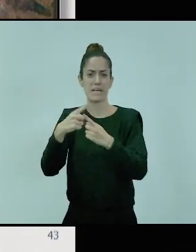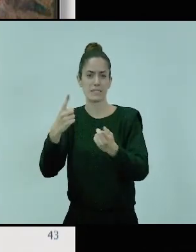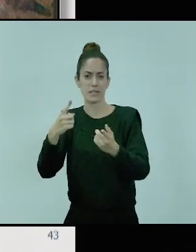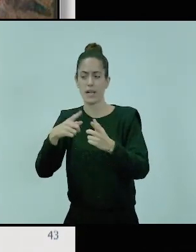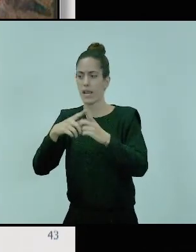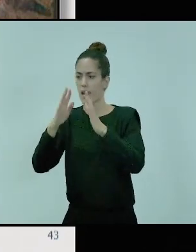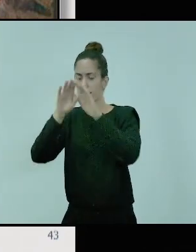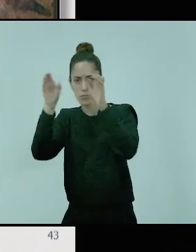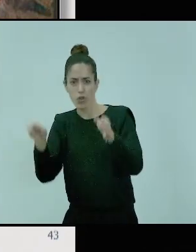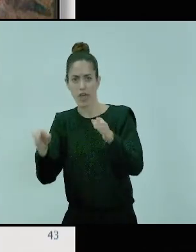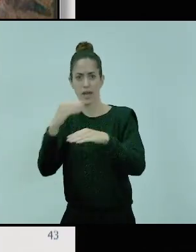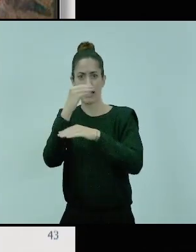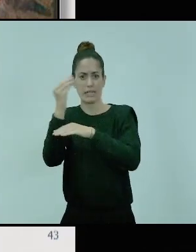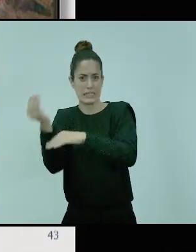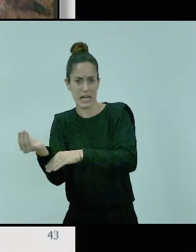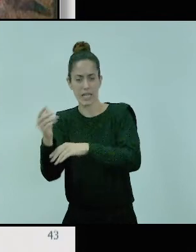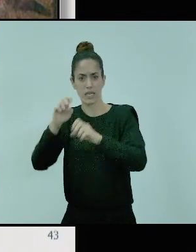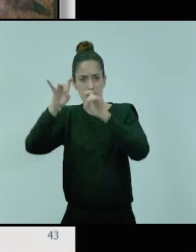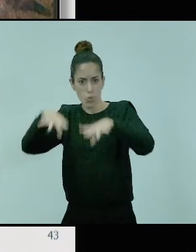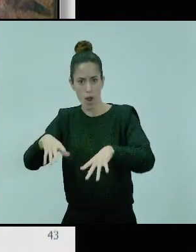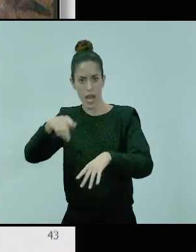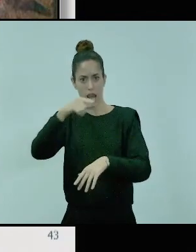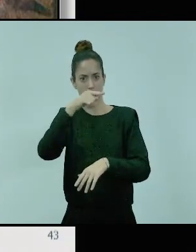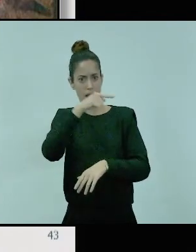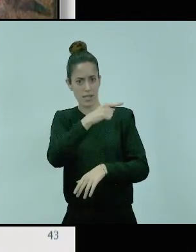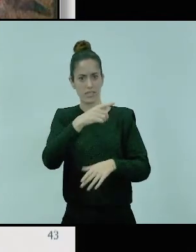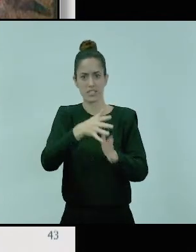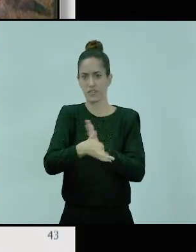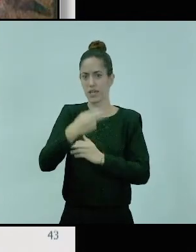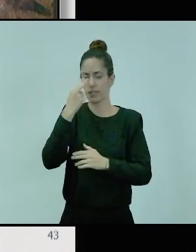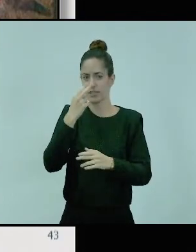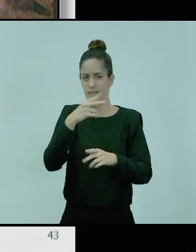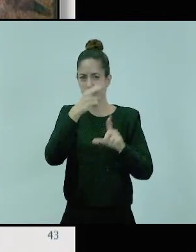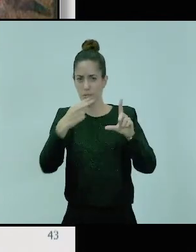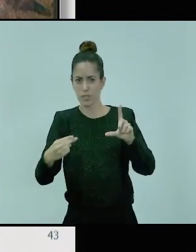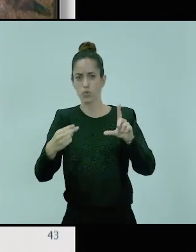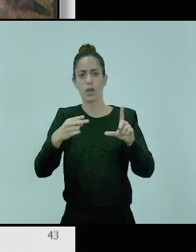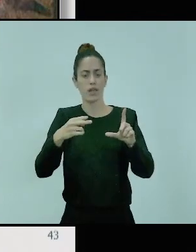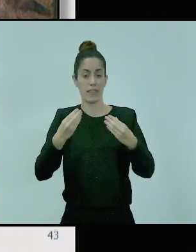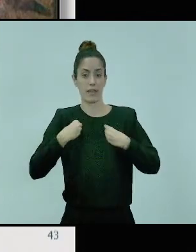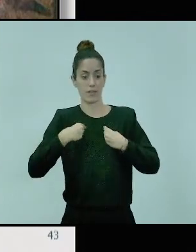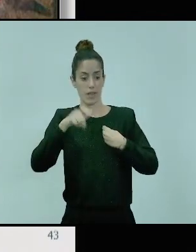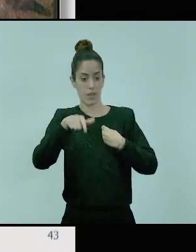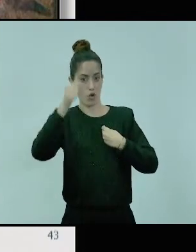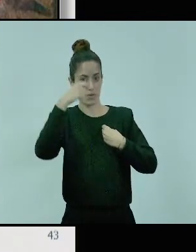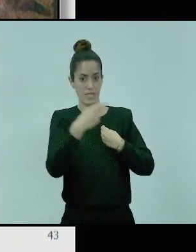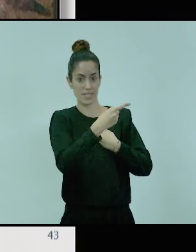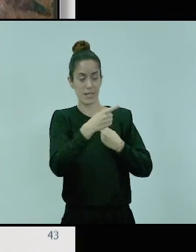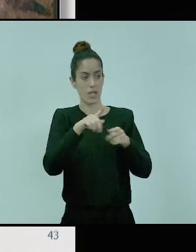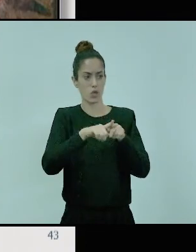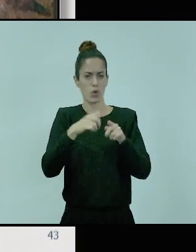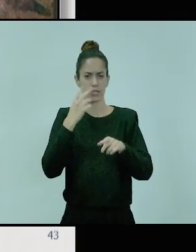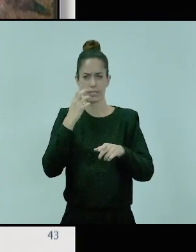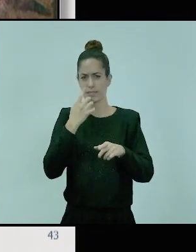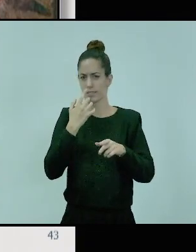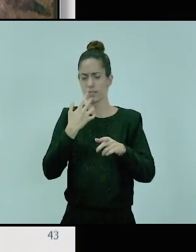caen exactamente igual que caen aquí. Lo interesante de esta pintura y de la vida de este hombre es que este hombre, si vamos a